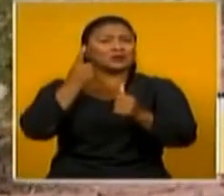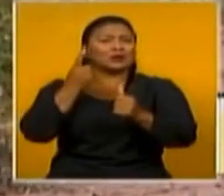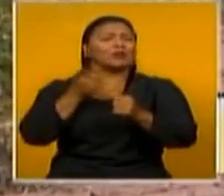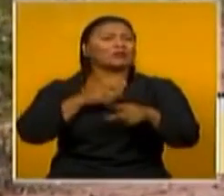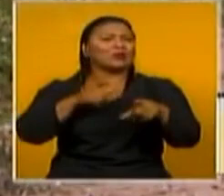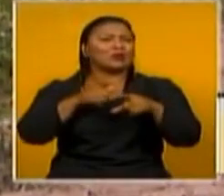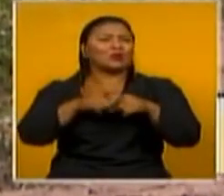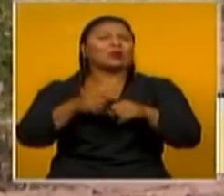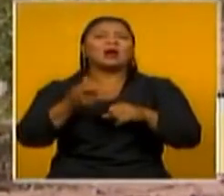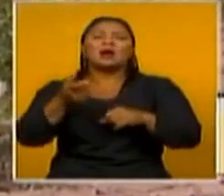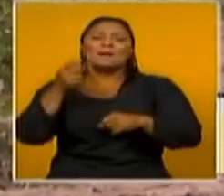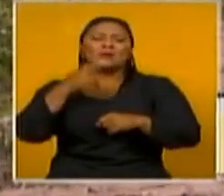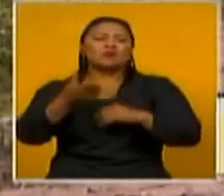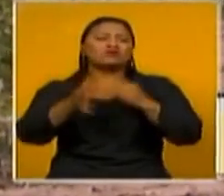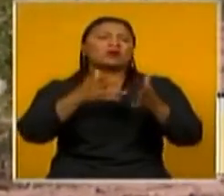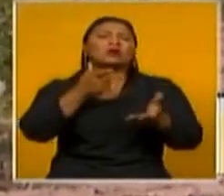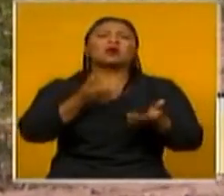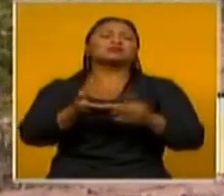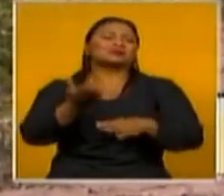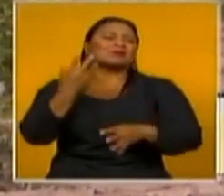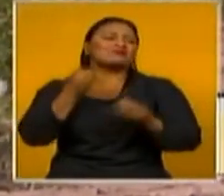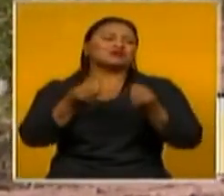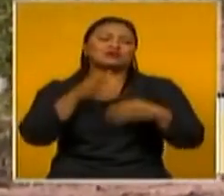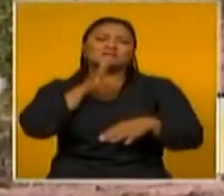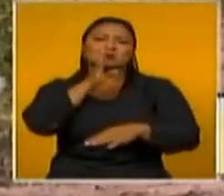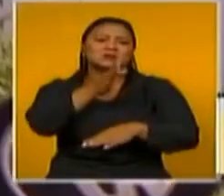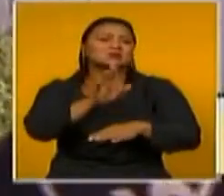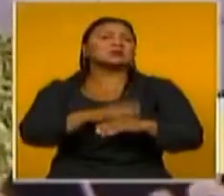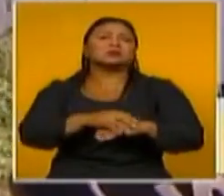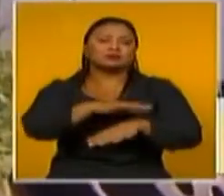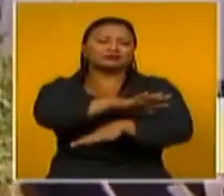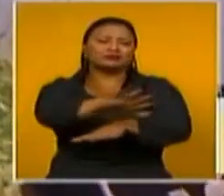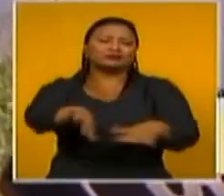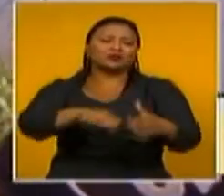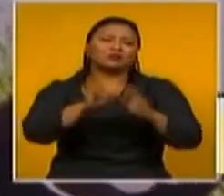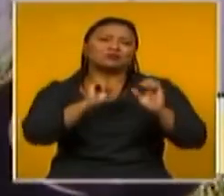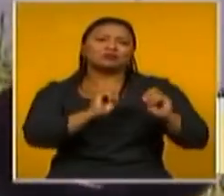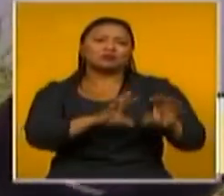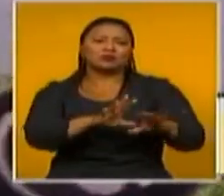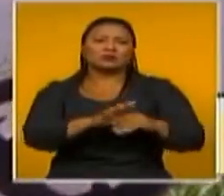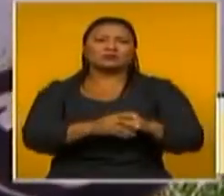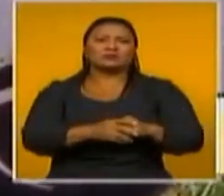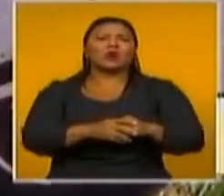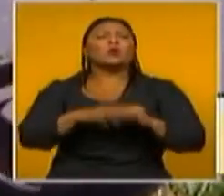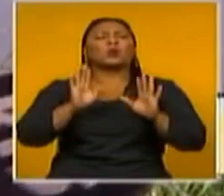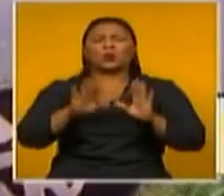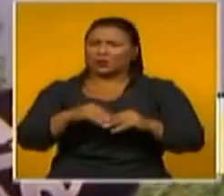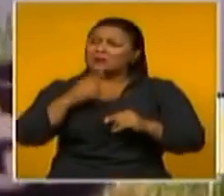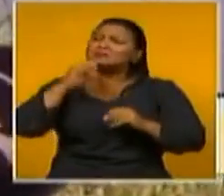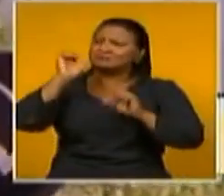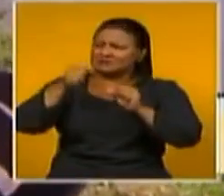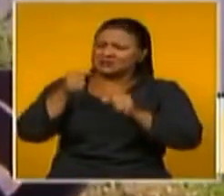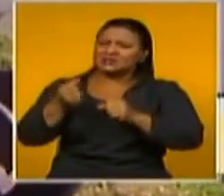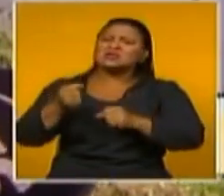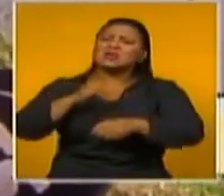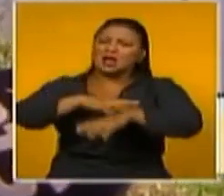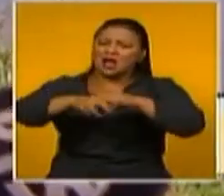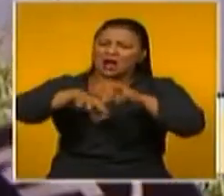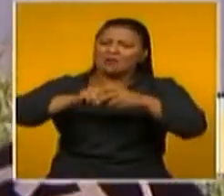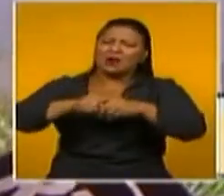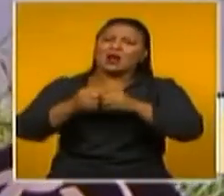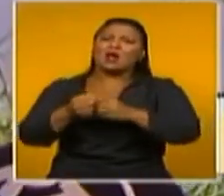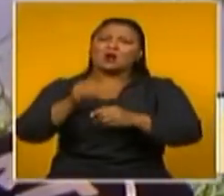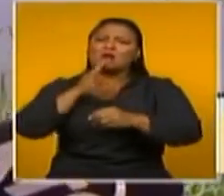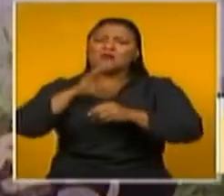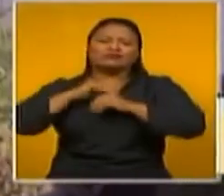zona para dejar cadáveres tirados e incluso en la zanja. Aquí vienen a botar amarrados al río, los